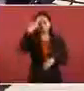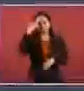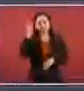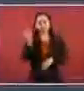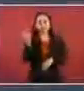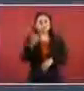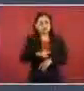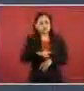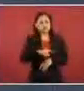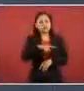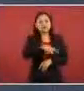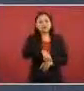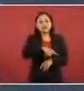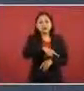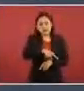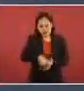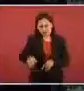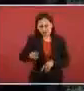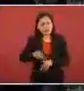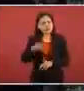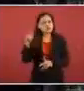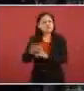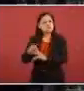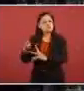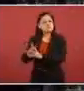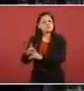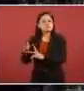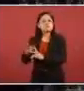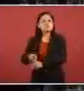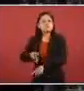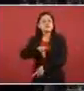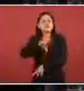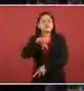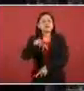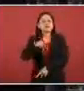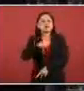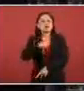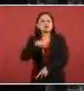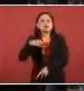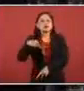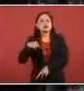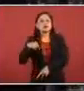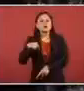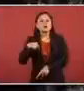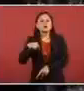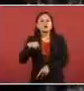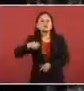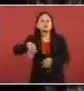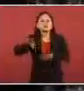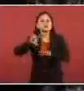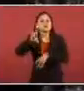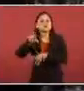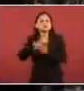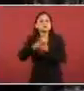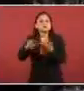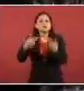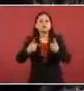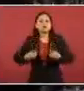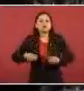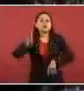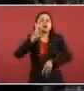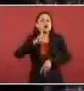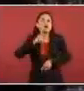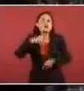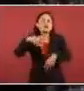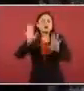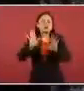ustedes acábenlos y nosotros nos encargamos de los derechos humanos. La